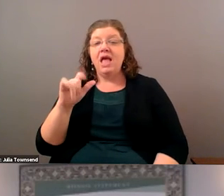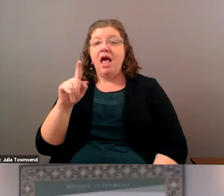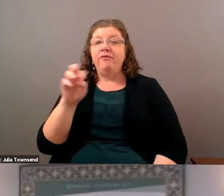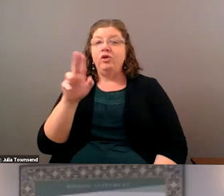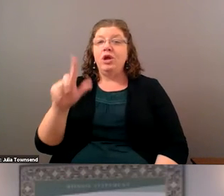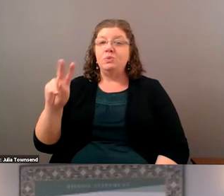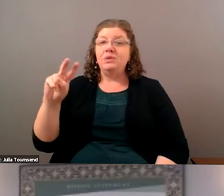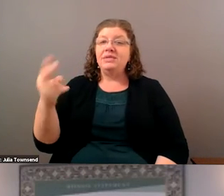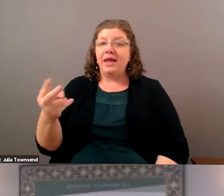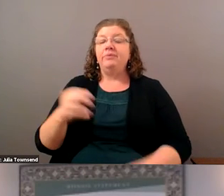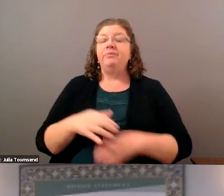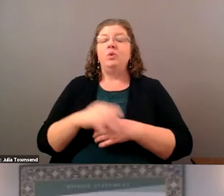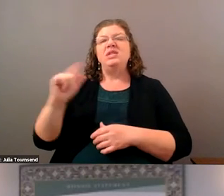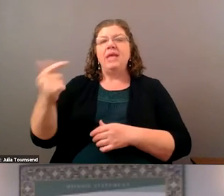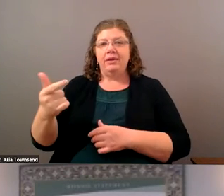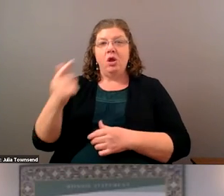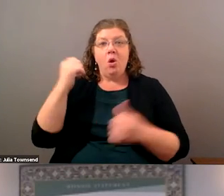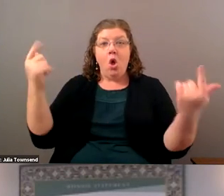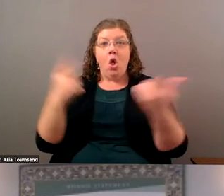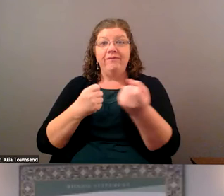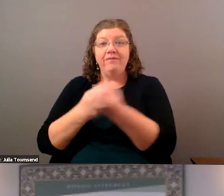diga yo. Yo.